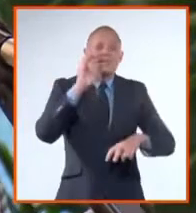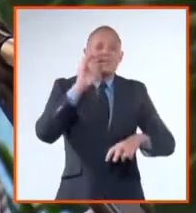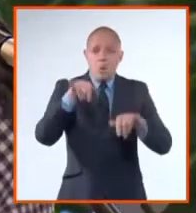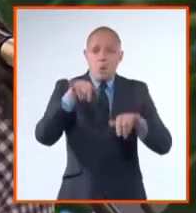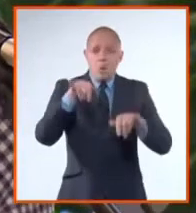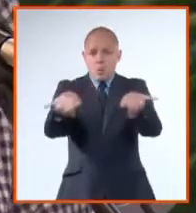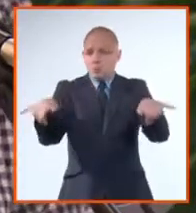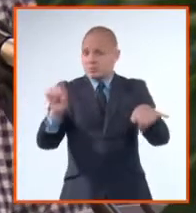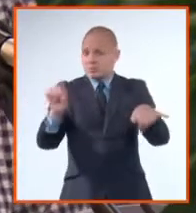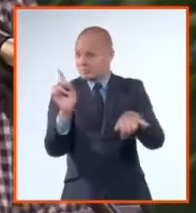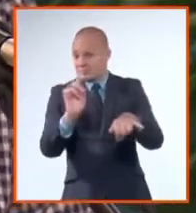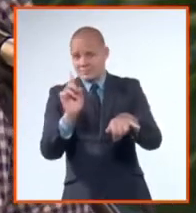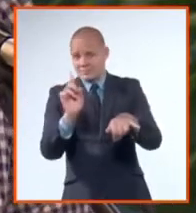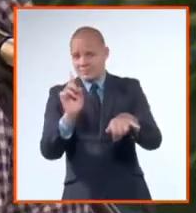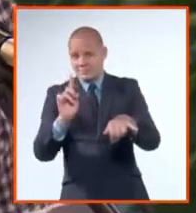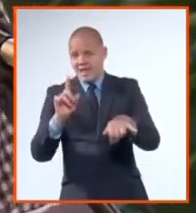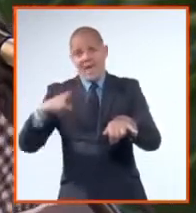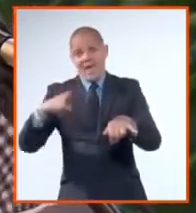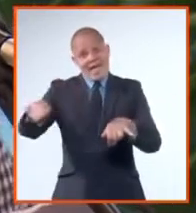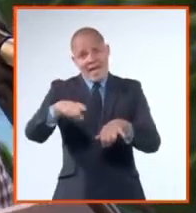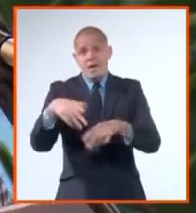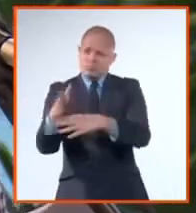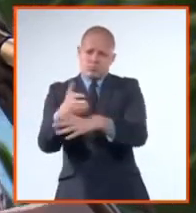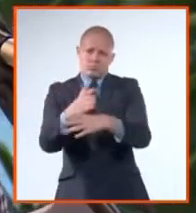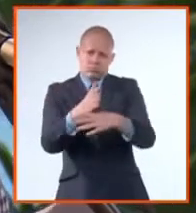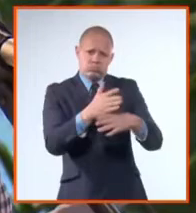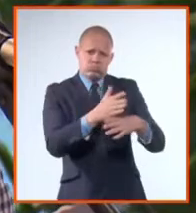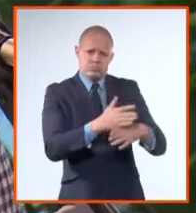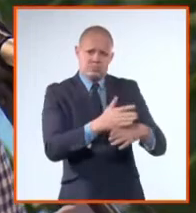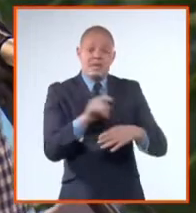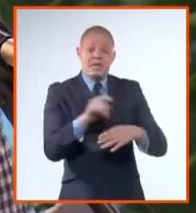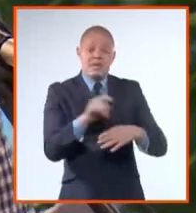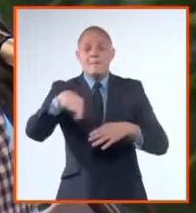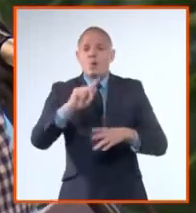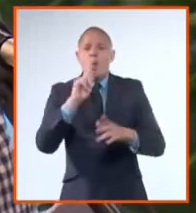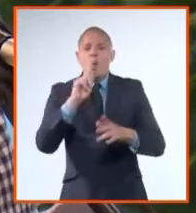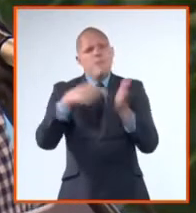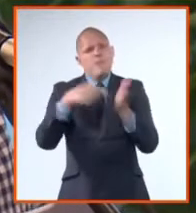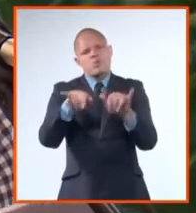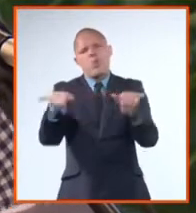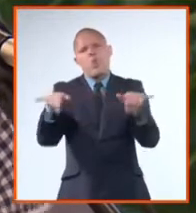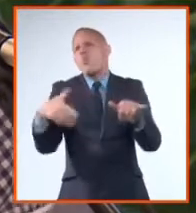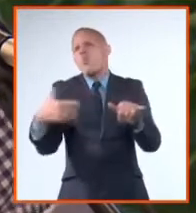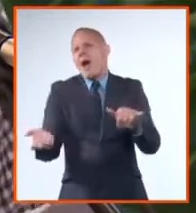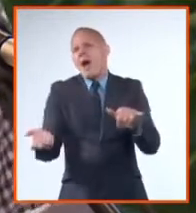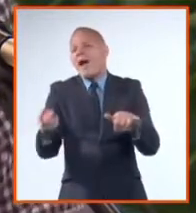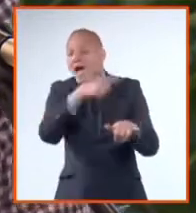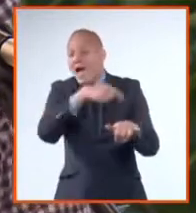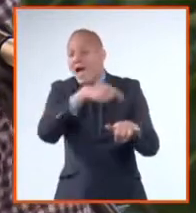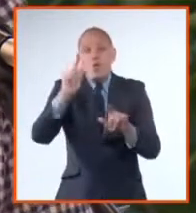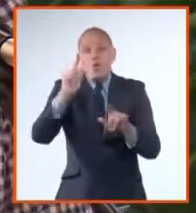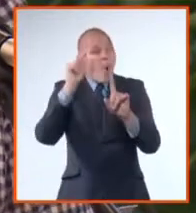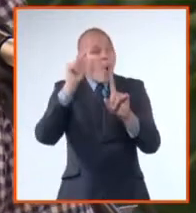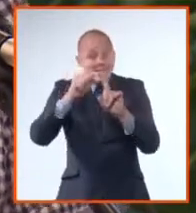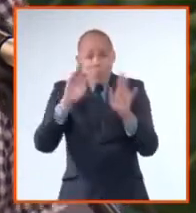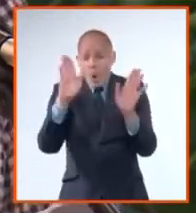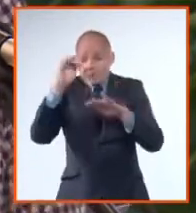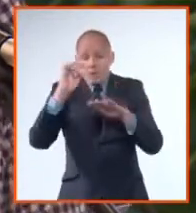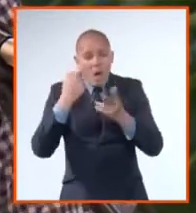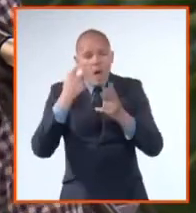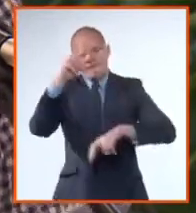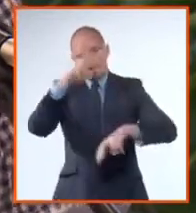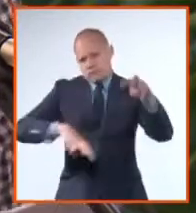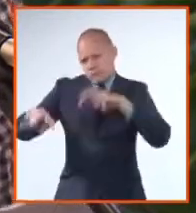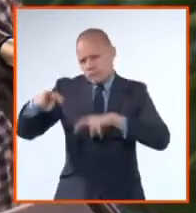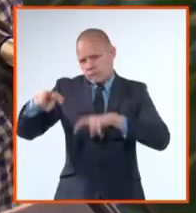algo debe caracterizarlos a todos y es la independencia para emprender e innovar. Y eso se logra dentro de las empresas para lo